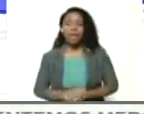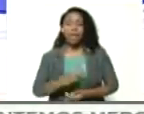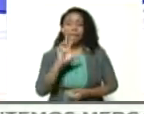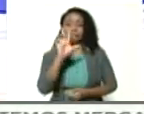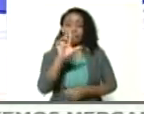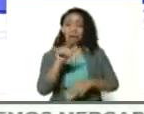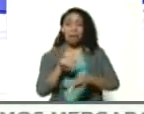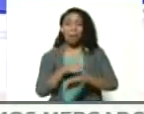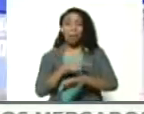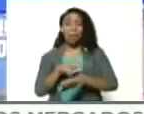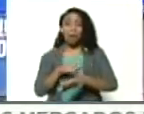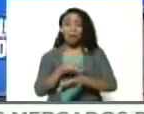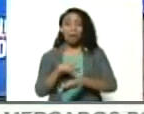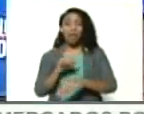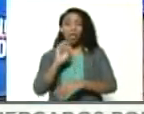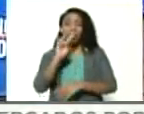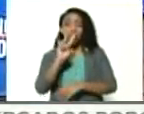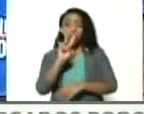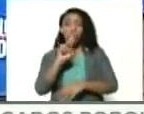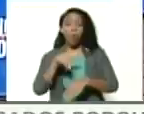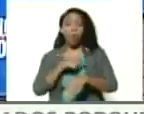3 horitas,